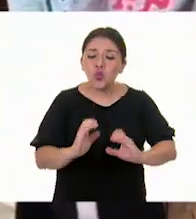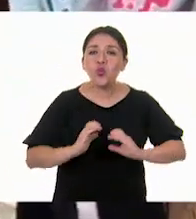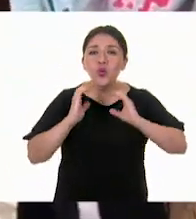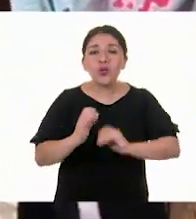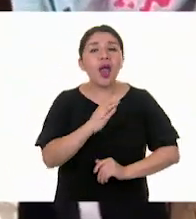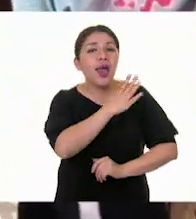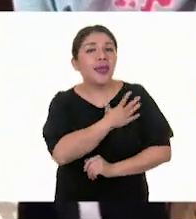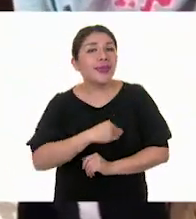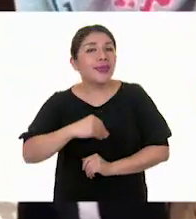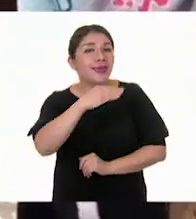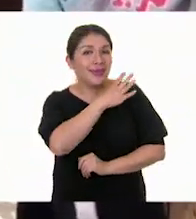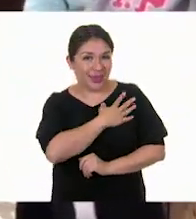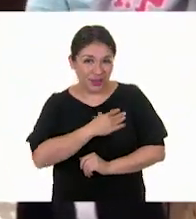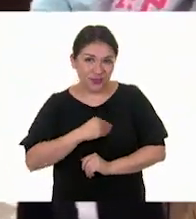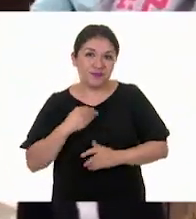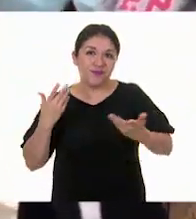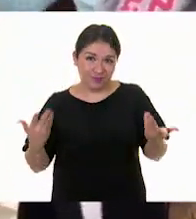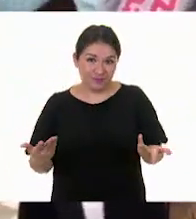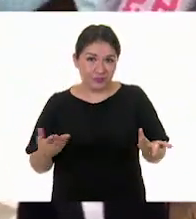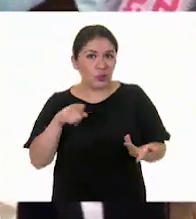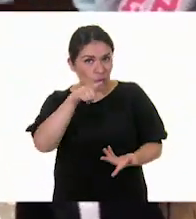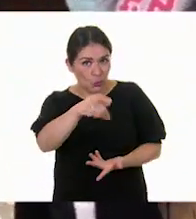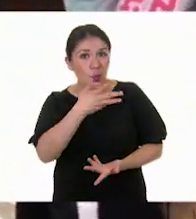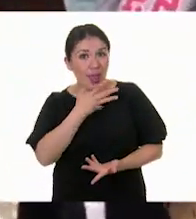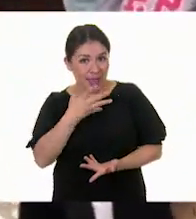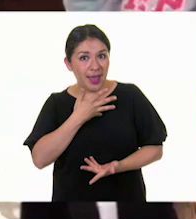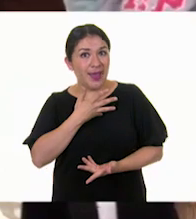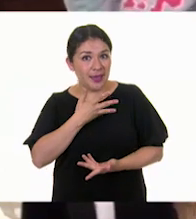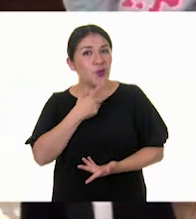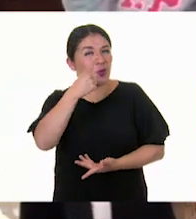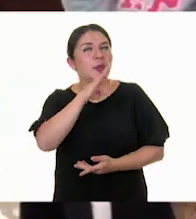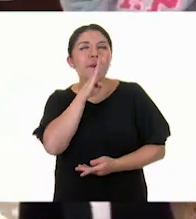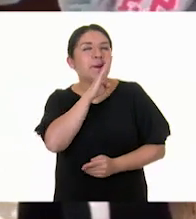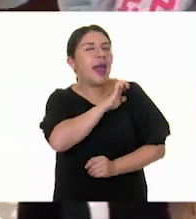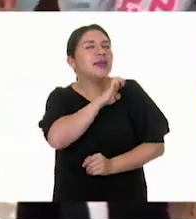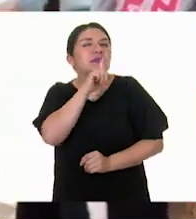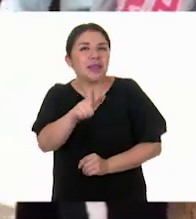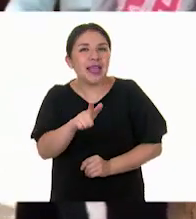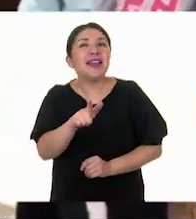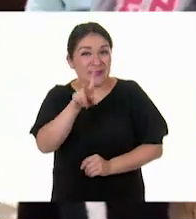sus crías. ¿Verdad que tú tienes una especial?